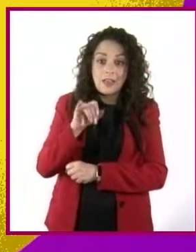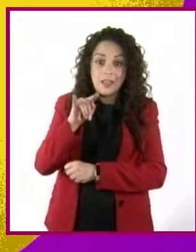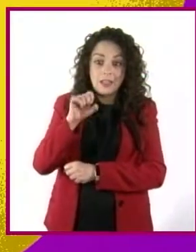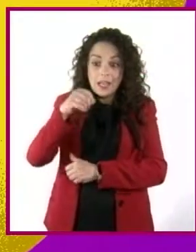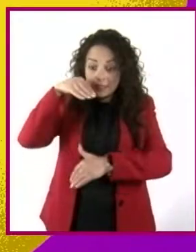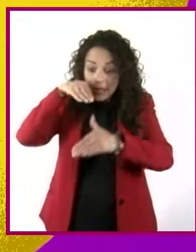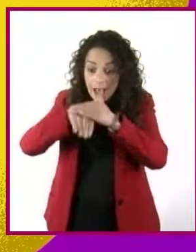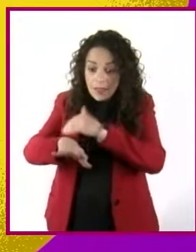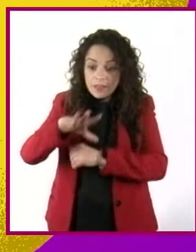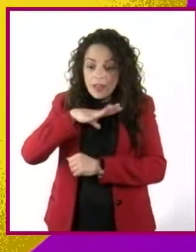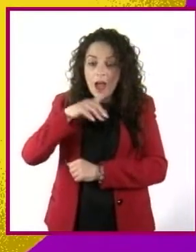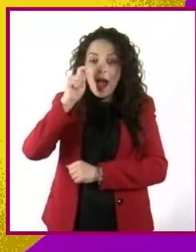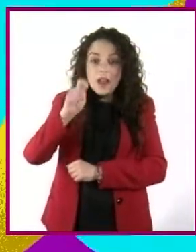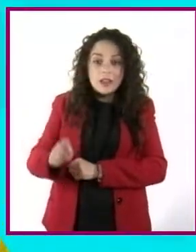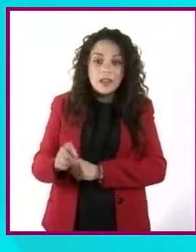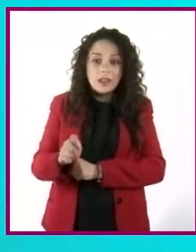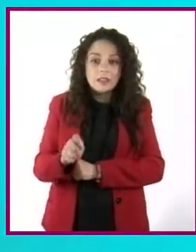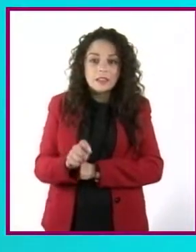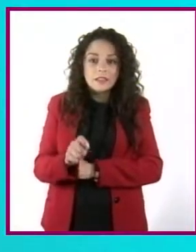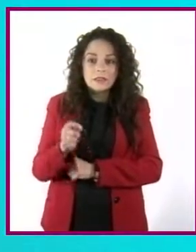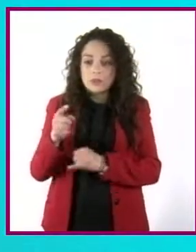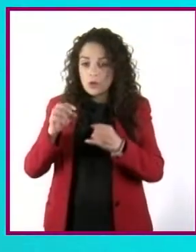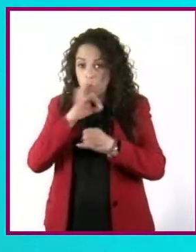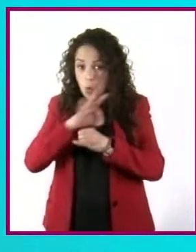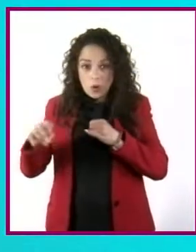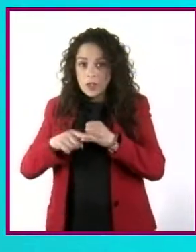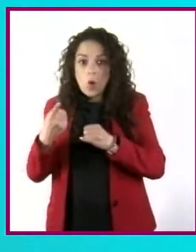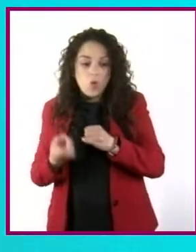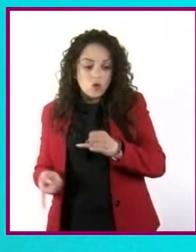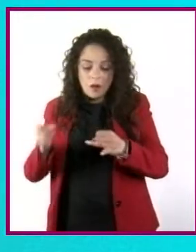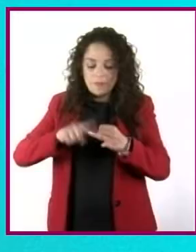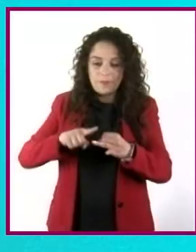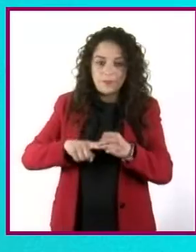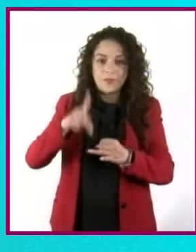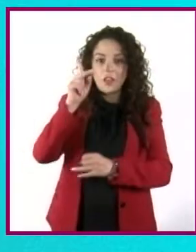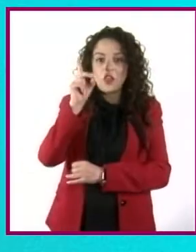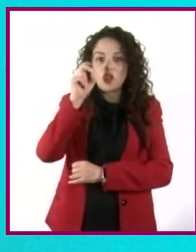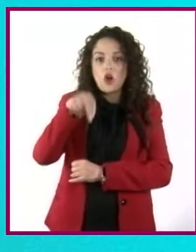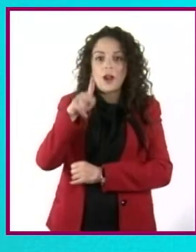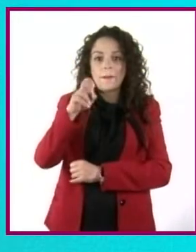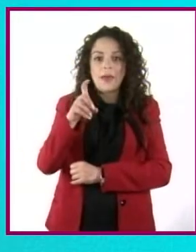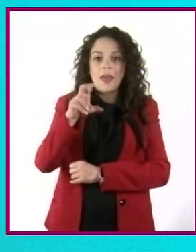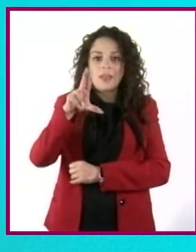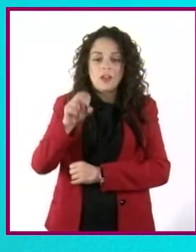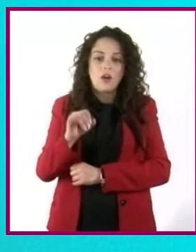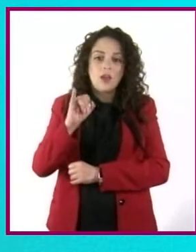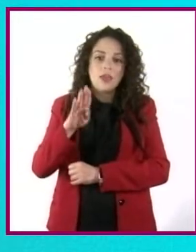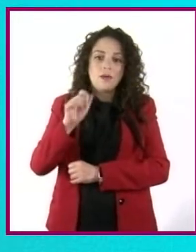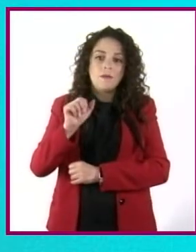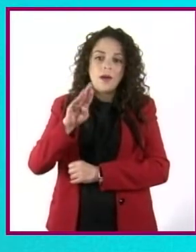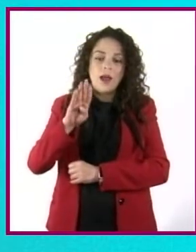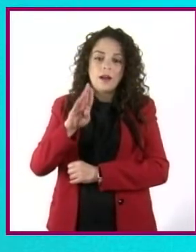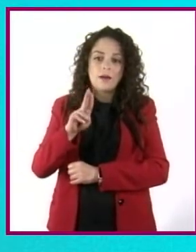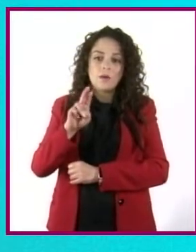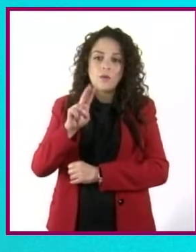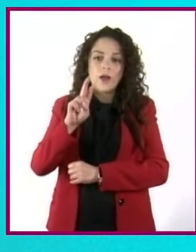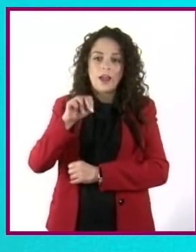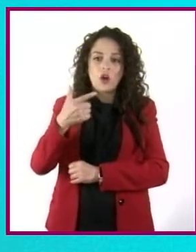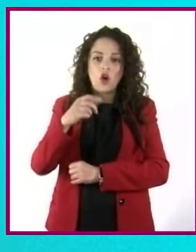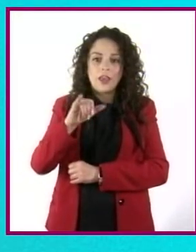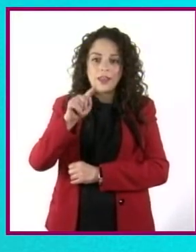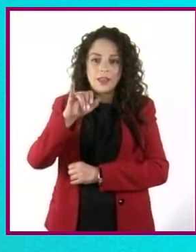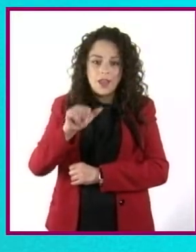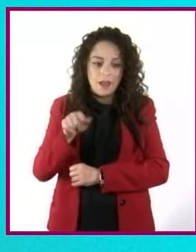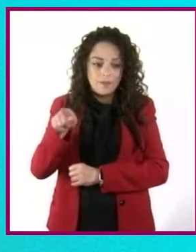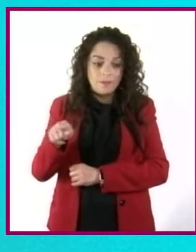el penúltimo gachupín de la familia, don Pedro Ibargüengoitia, quien murió en esa ocasión allí mismo y por la